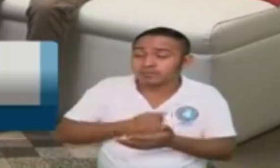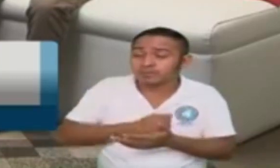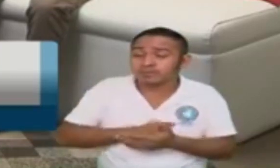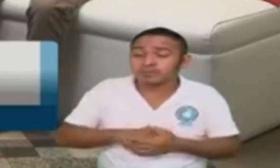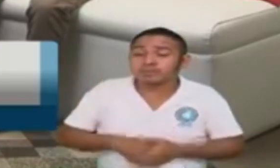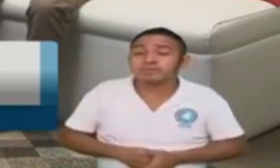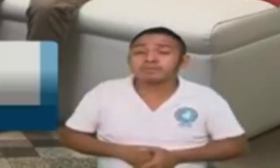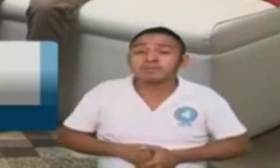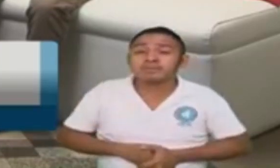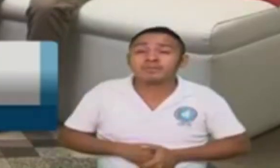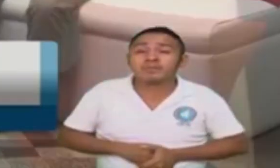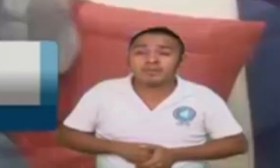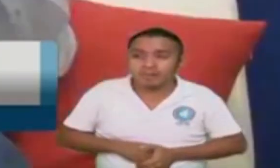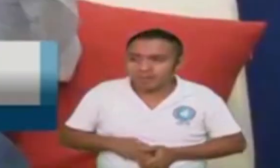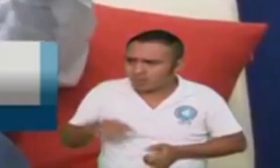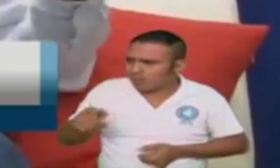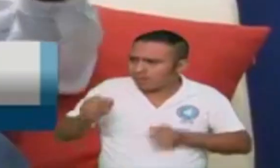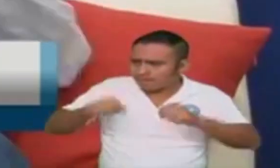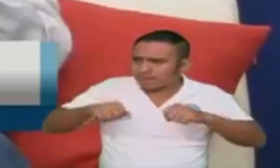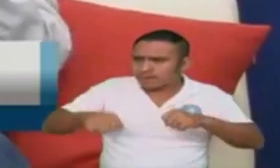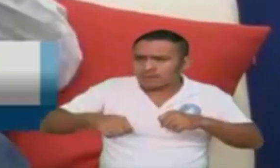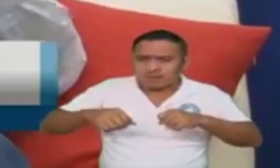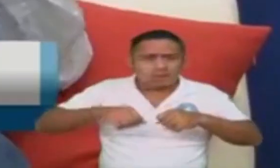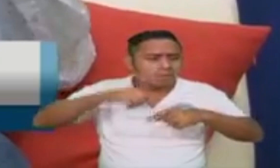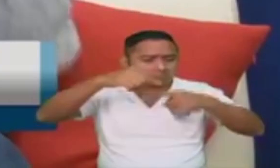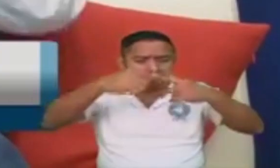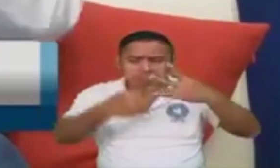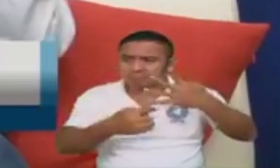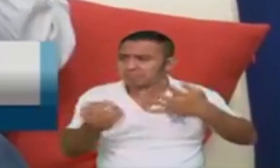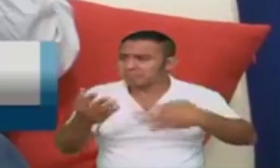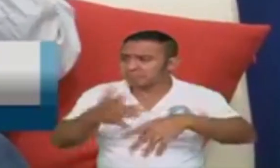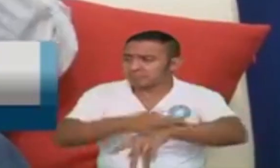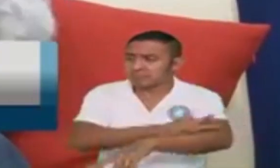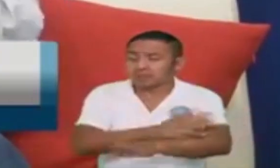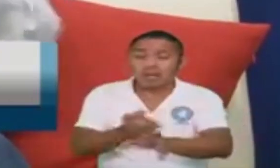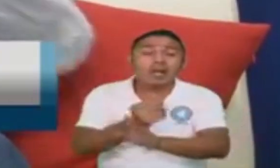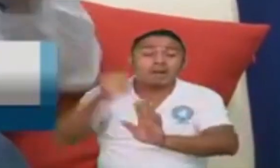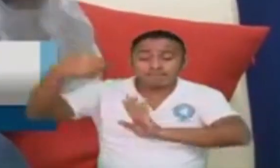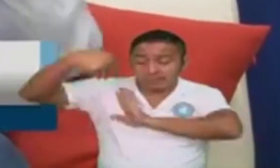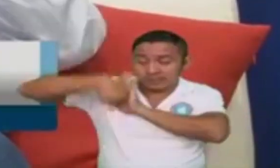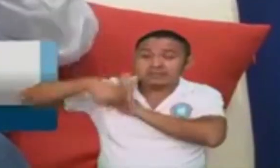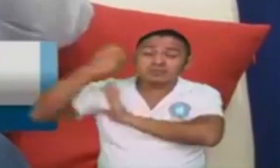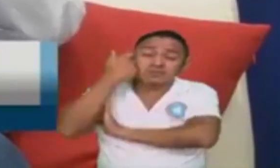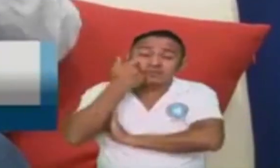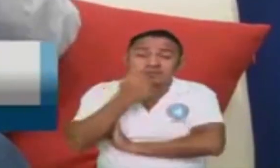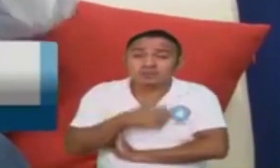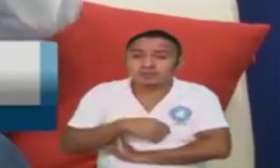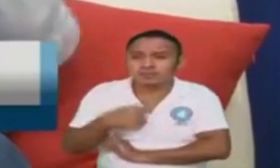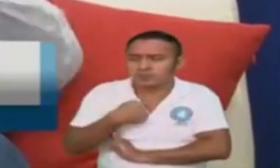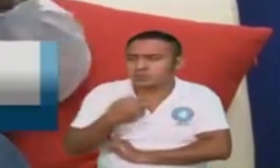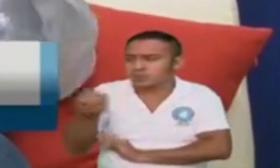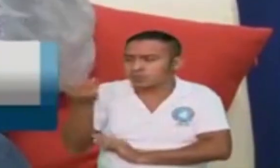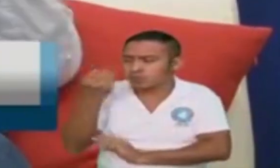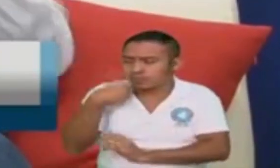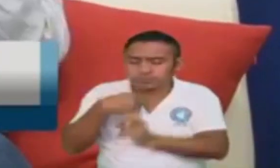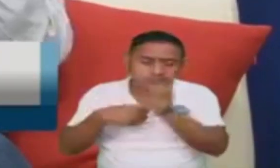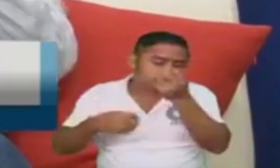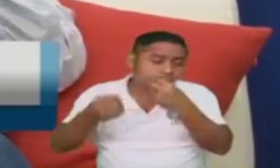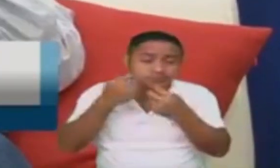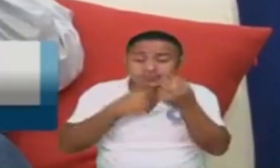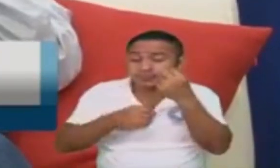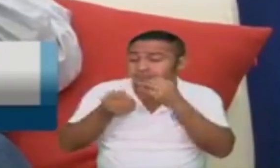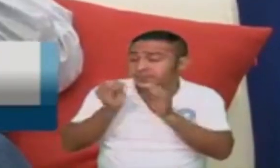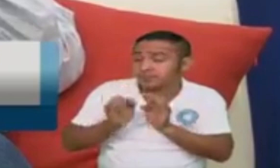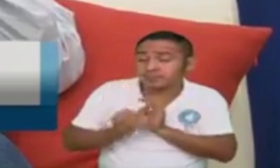ser asintomático, doctor. Sí, la persona no puede estar sintiendo nada. De hecho, es decir, se le puede ver, pero come normal, traga normal. Sí, anda